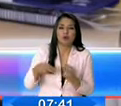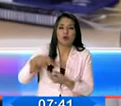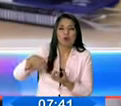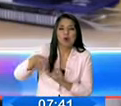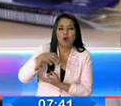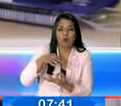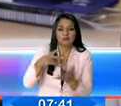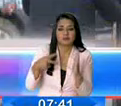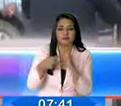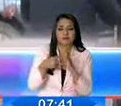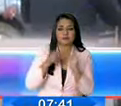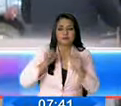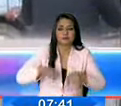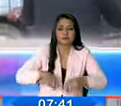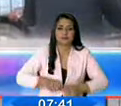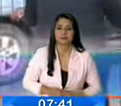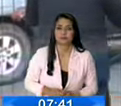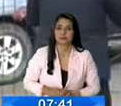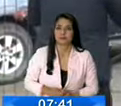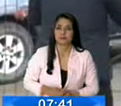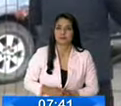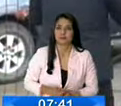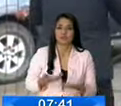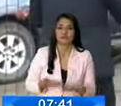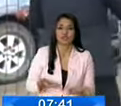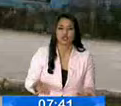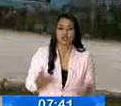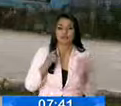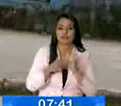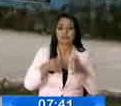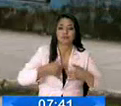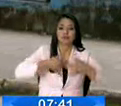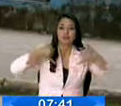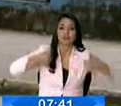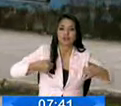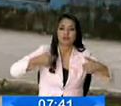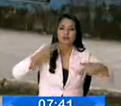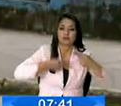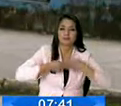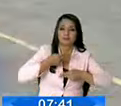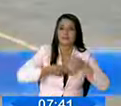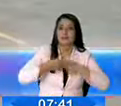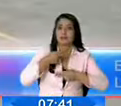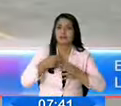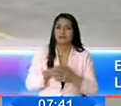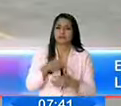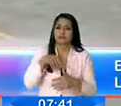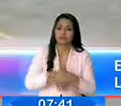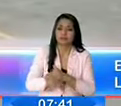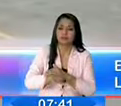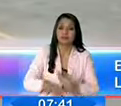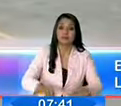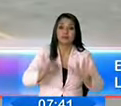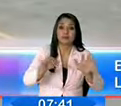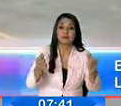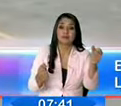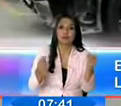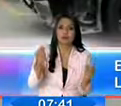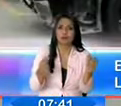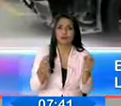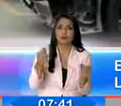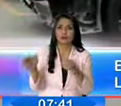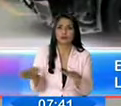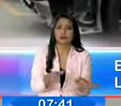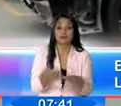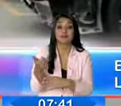este lavado de activos. Entre las propiedades se encuentran locales comerciales. En uno de ellos se encontraron 6 carros y